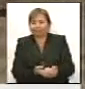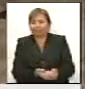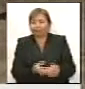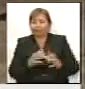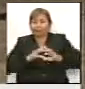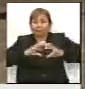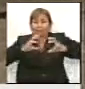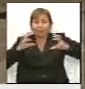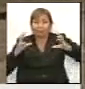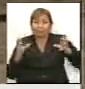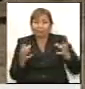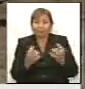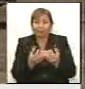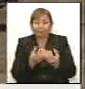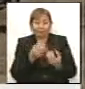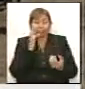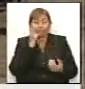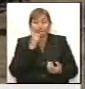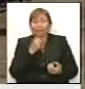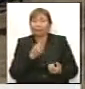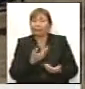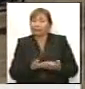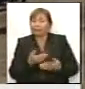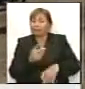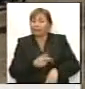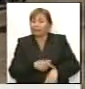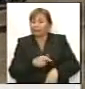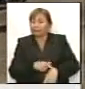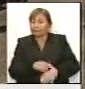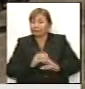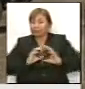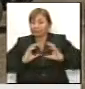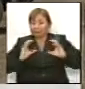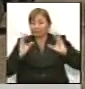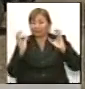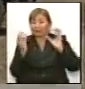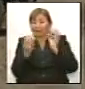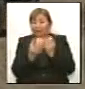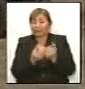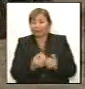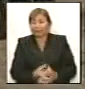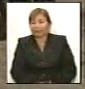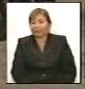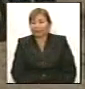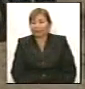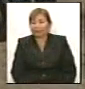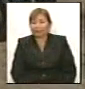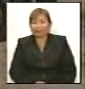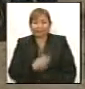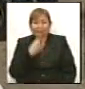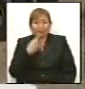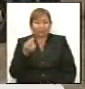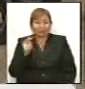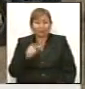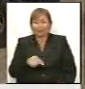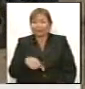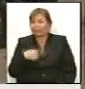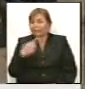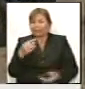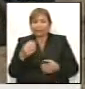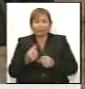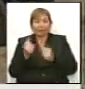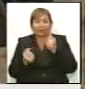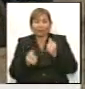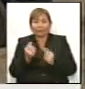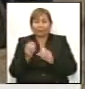coliseo, al bonito coliseo que se está haciendo, por el momento lo vemos un poco perjudicado, ¿no? Como tú bien dices, hemos venido casi todos en